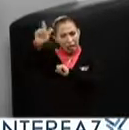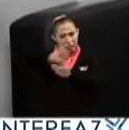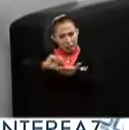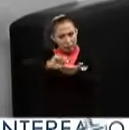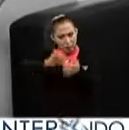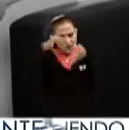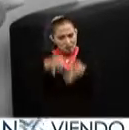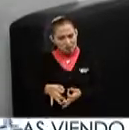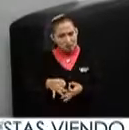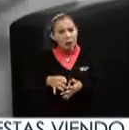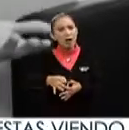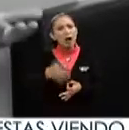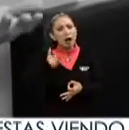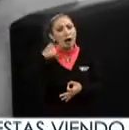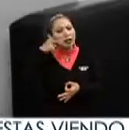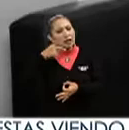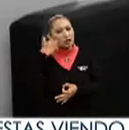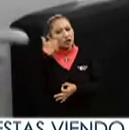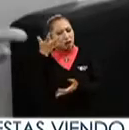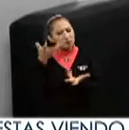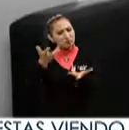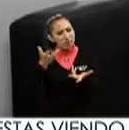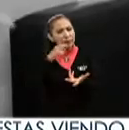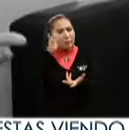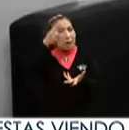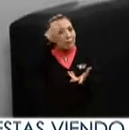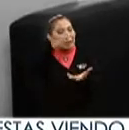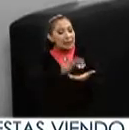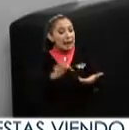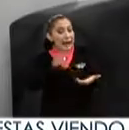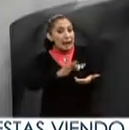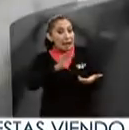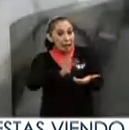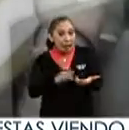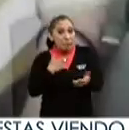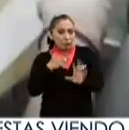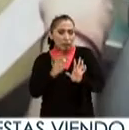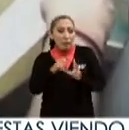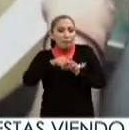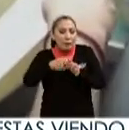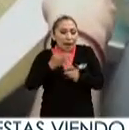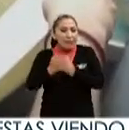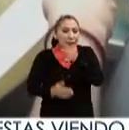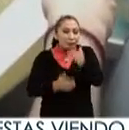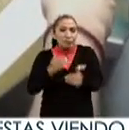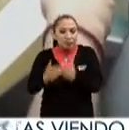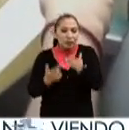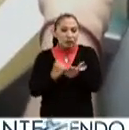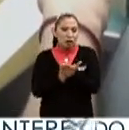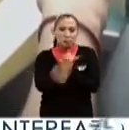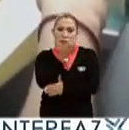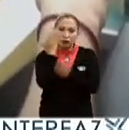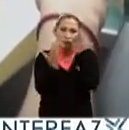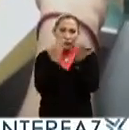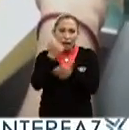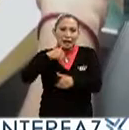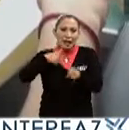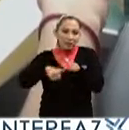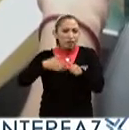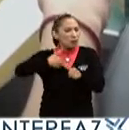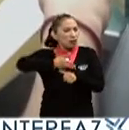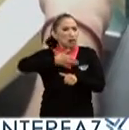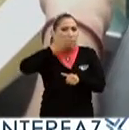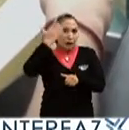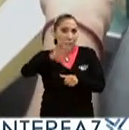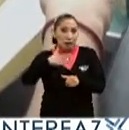escritura, o descubrí que quería hacerlo, también aprendí un poco más a leer, porque fue a partir de ahí que decidí estudiar letras, ¿no? Sabía que no